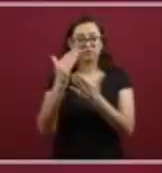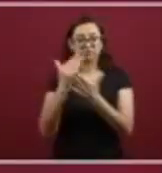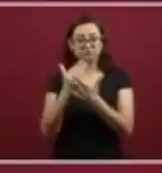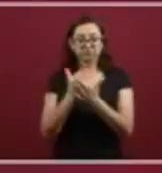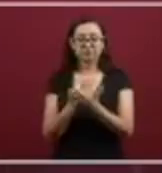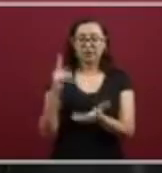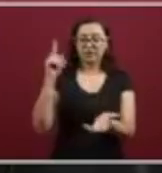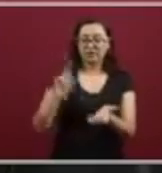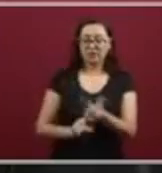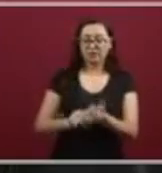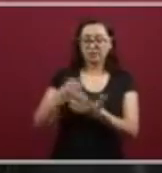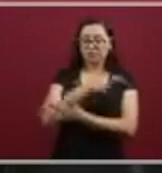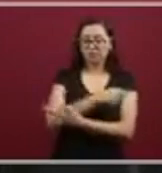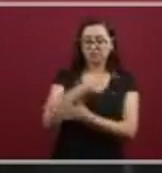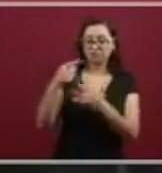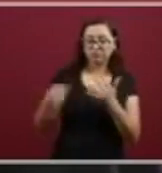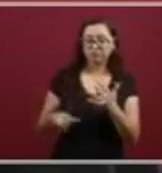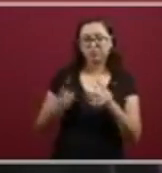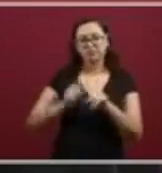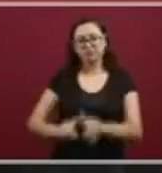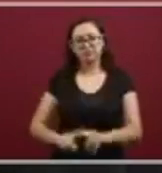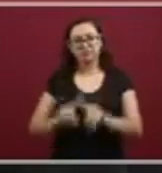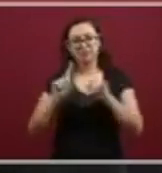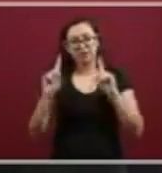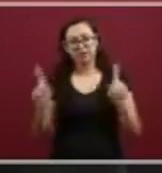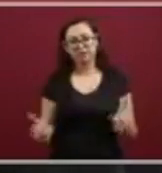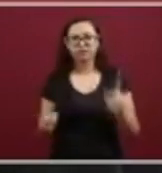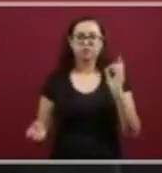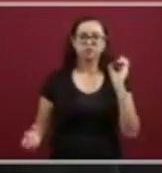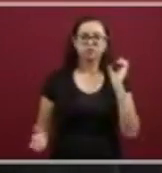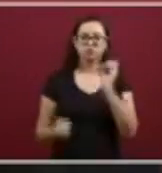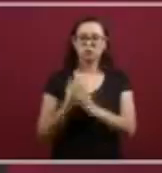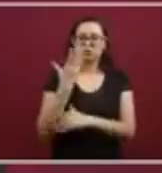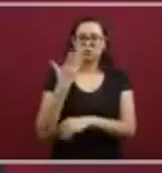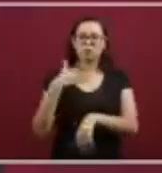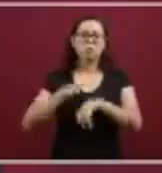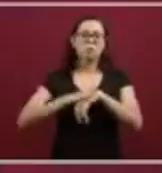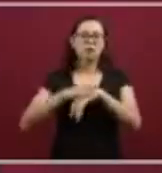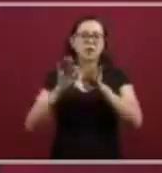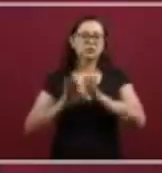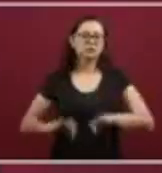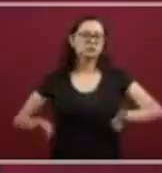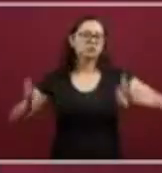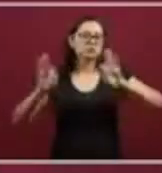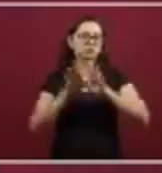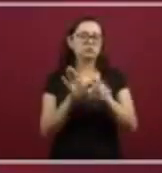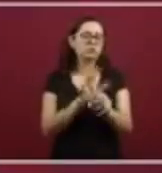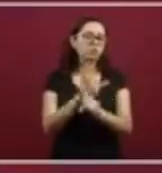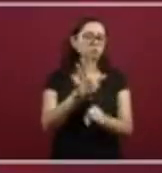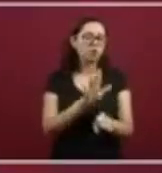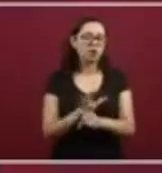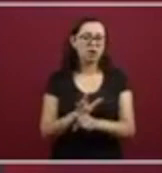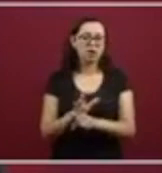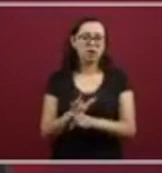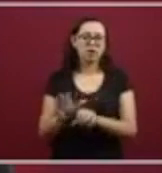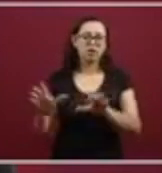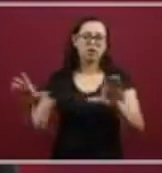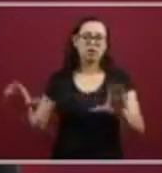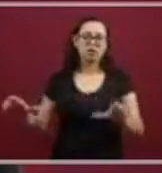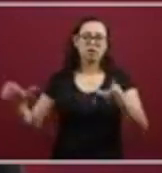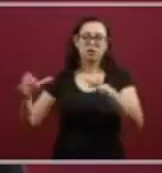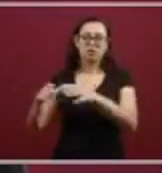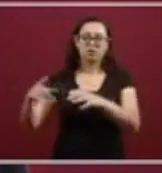propósitos, sobre todo el de que ya no se ofenda a